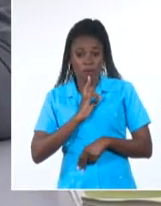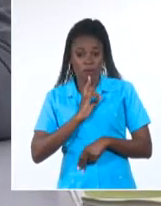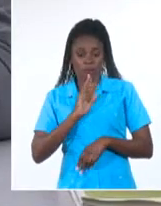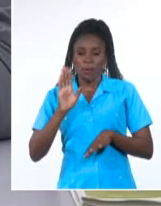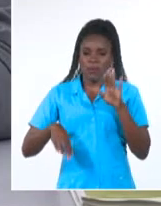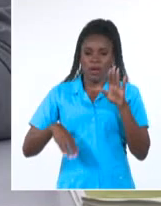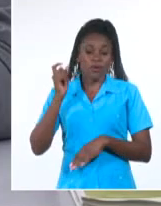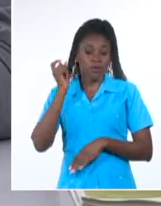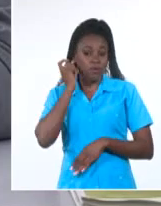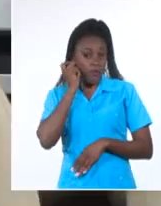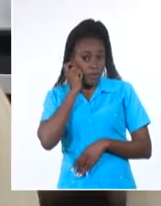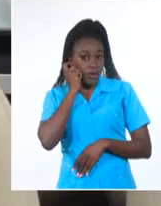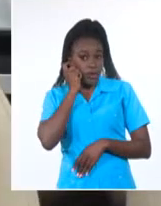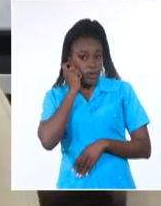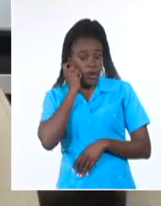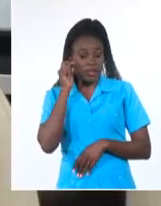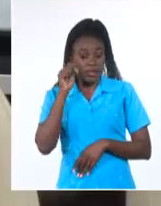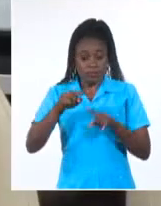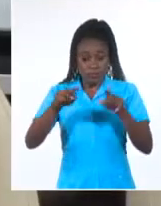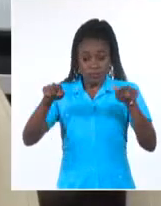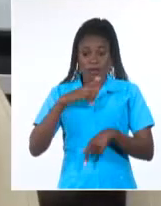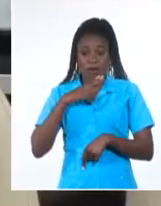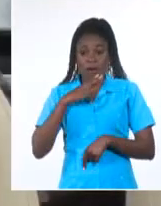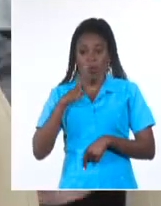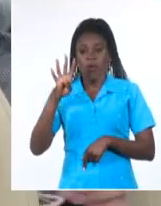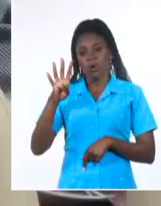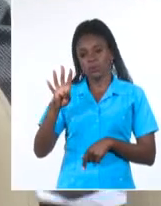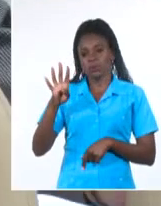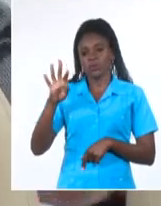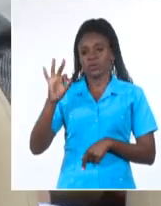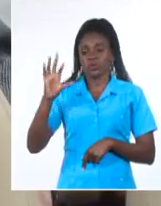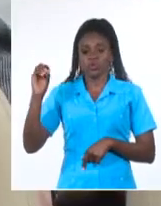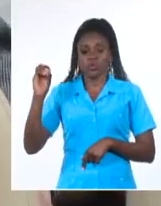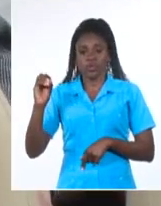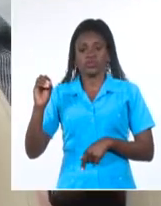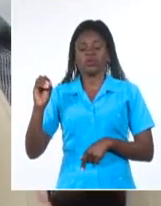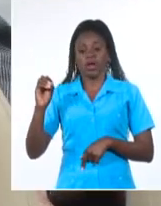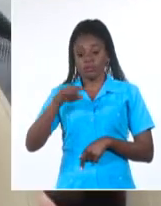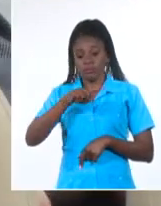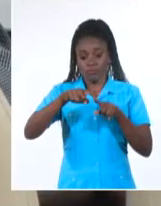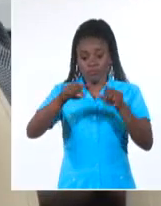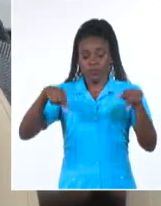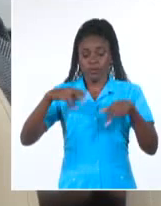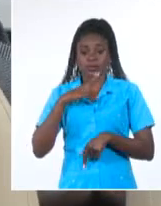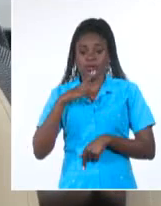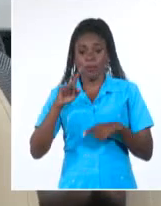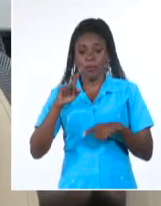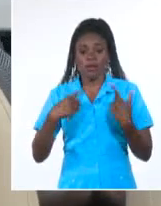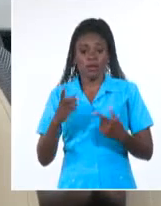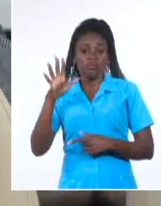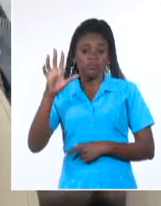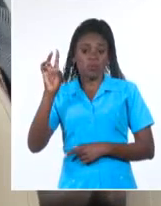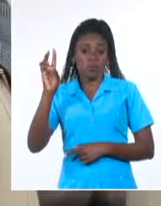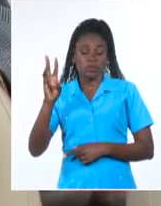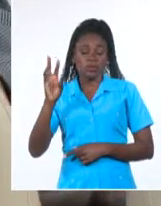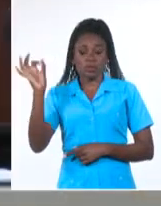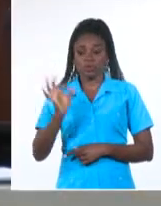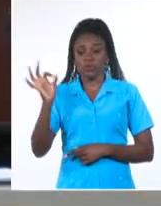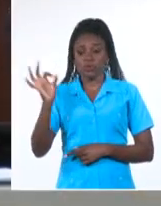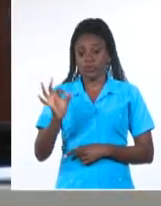Los embalses acumulaban alrededor de 4.800 hectómetros cúbicos para un 53% de su capacidad